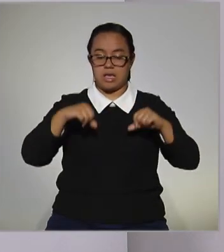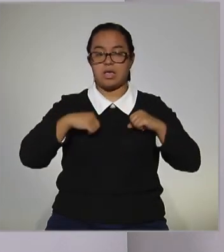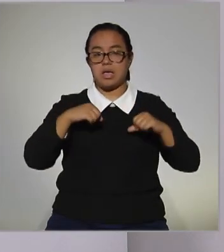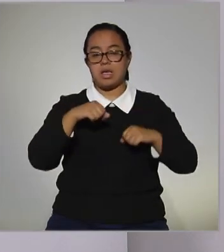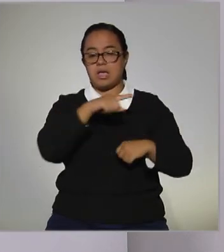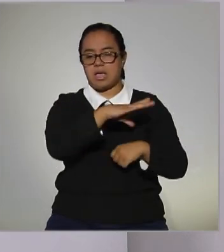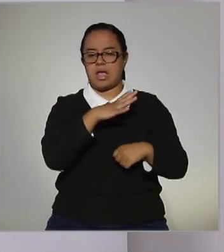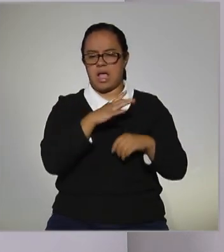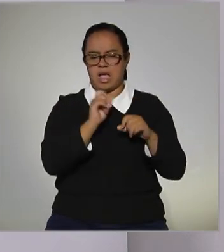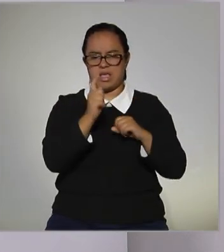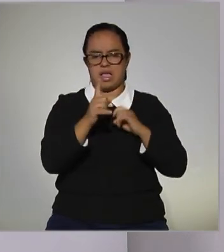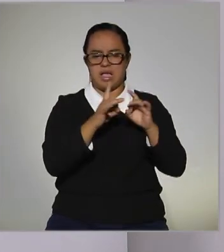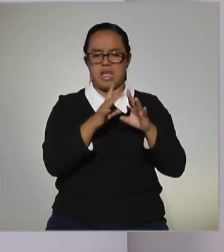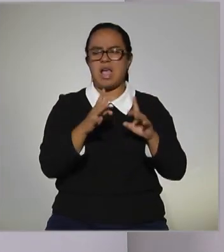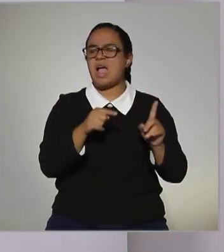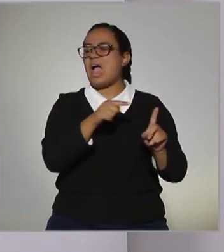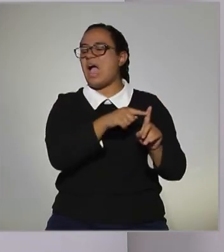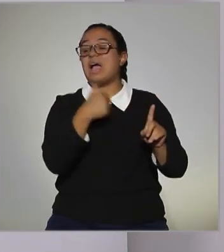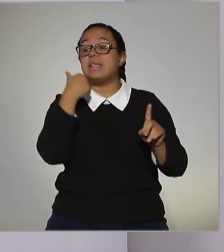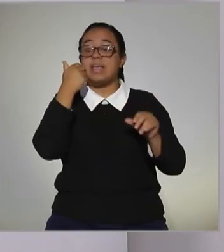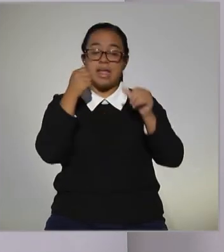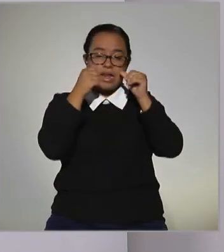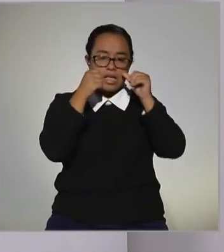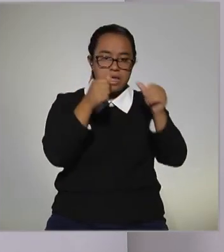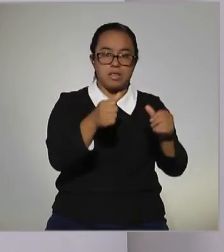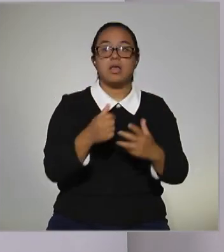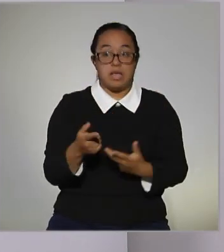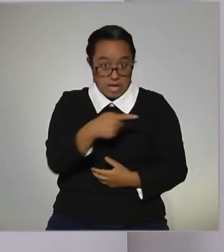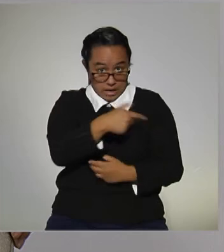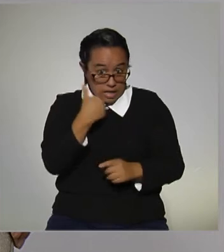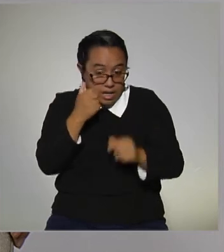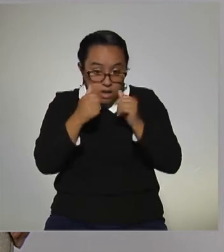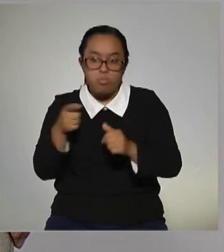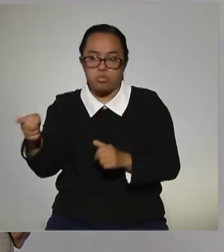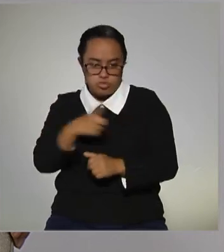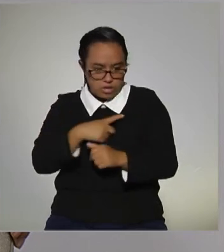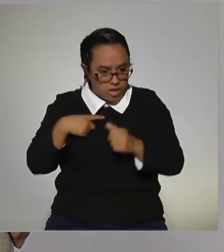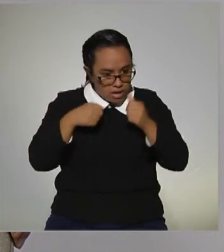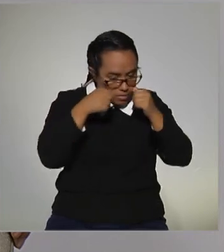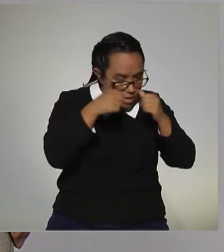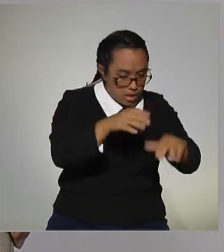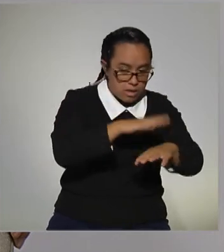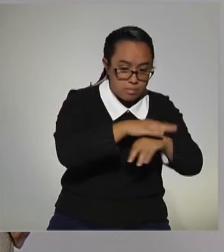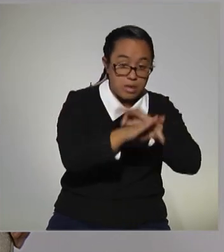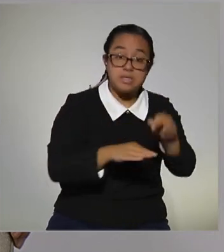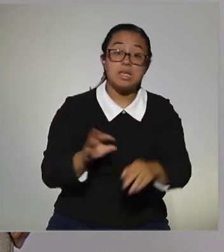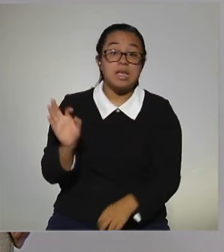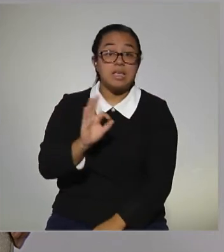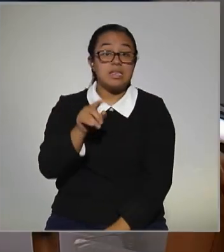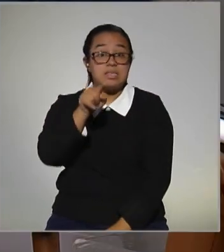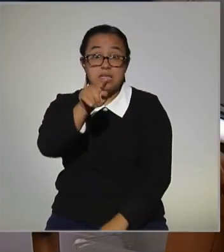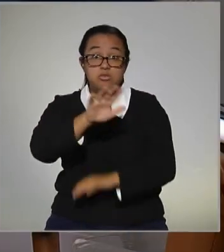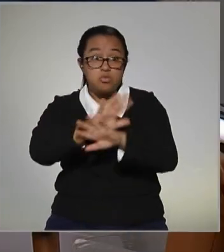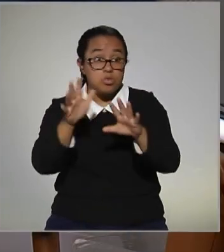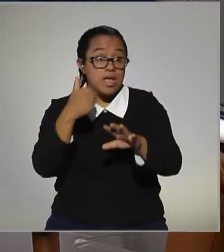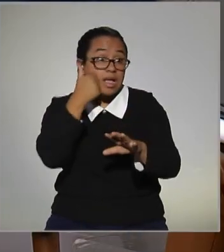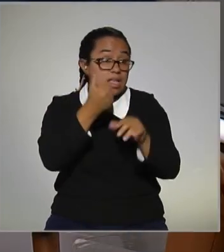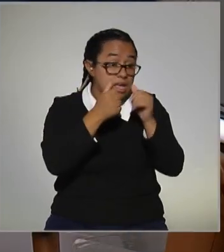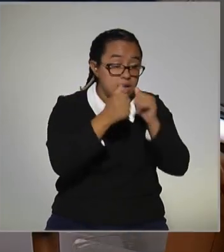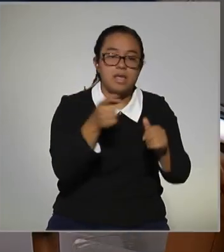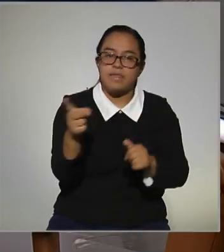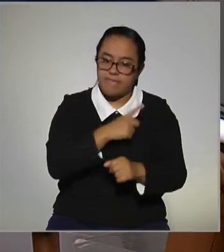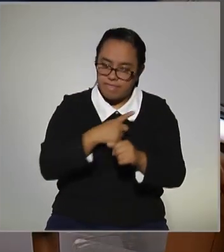alguna situación, dice, lo que pasa es que quiere atención, dásela. ¿No? Así de fácil. Si tú ya te diste cuenta que pide atención, dásela,